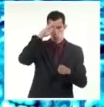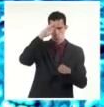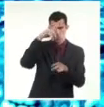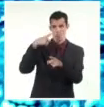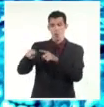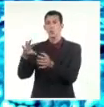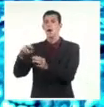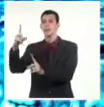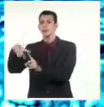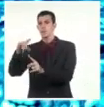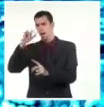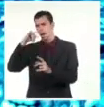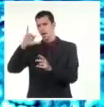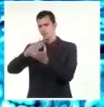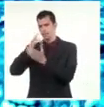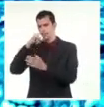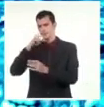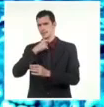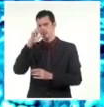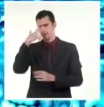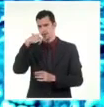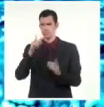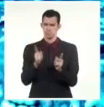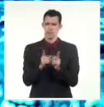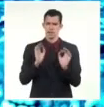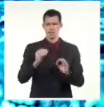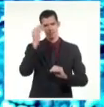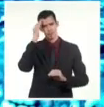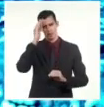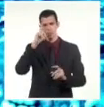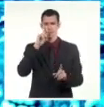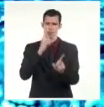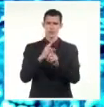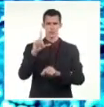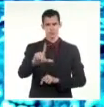Guantánamo. Es todo por hoy. Muchas gracias. Les reitero el saludo y hasta la próxima semana.